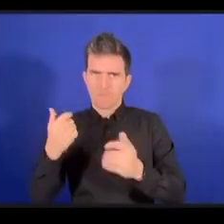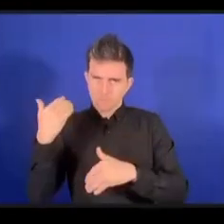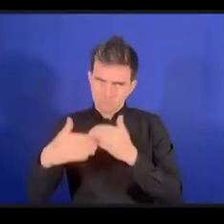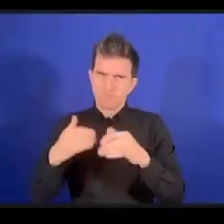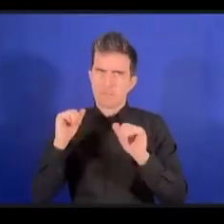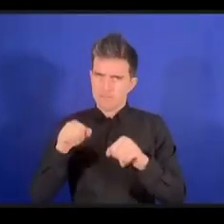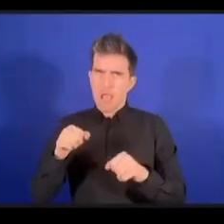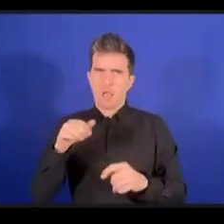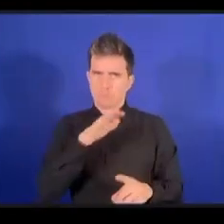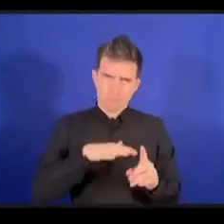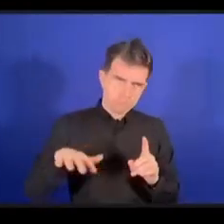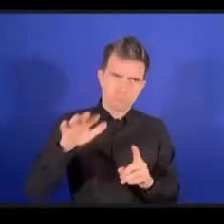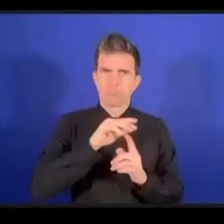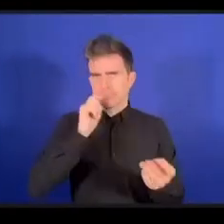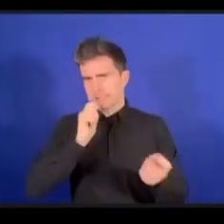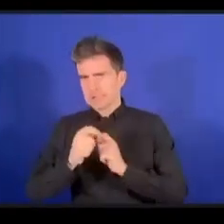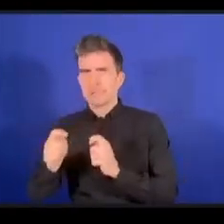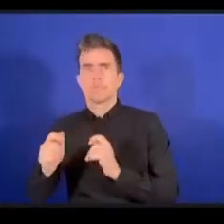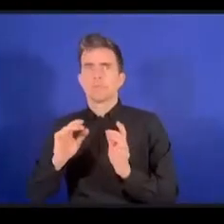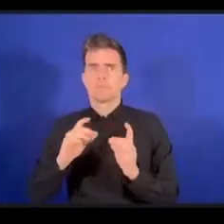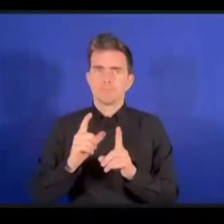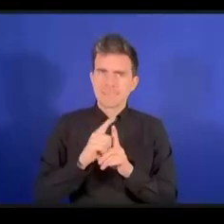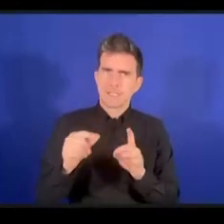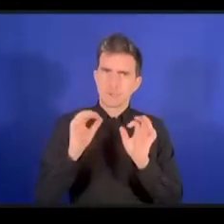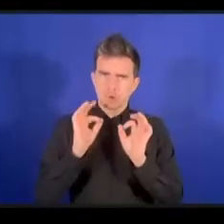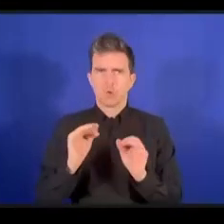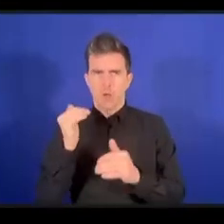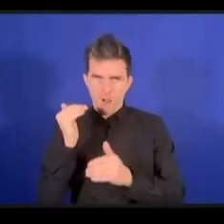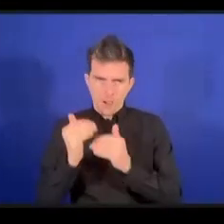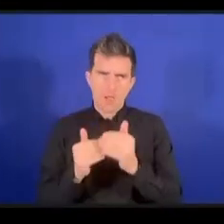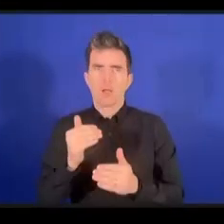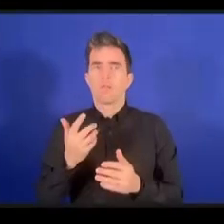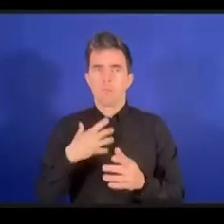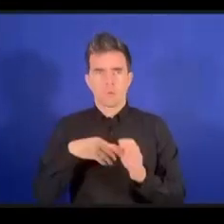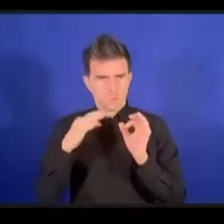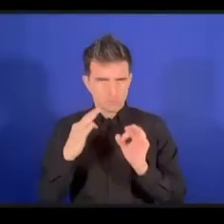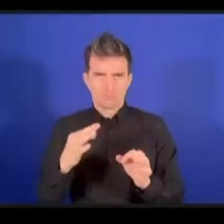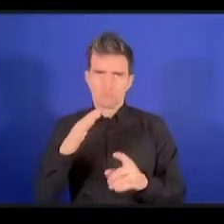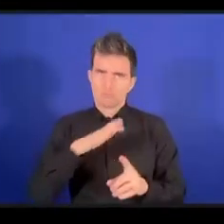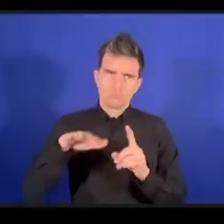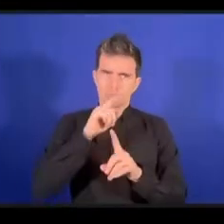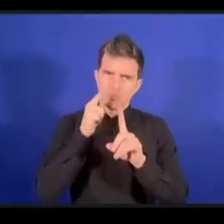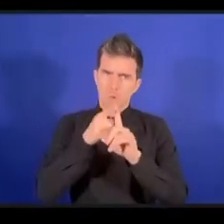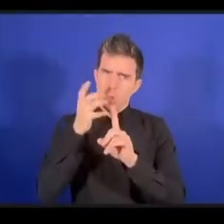garantizaría que la industria pasara a una actitud